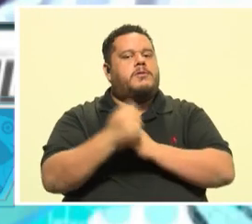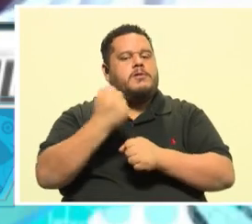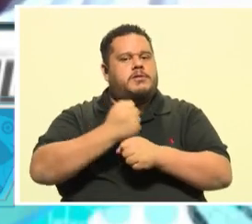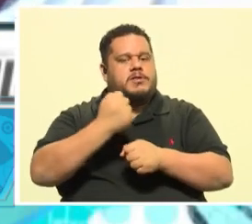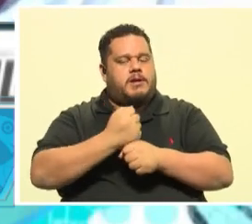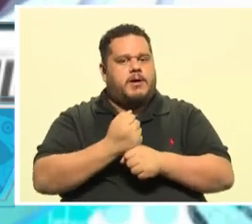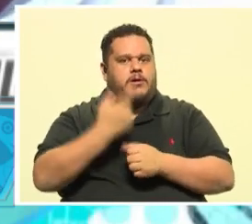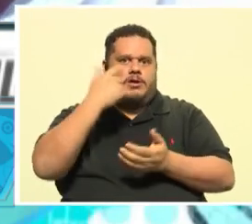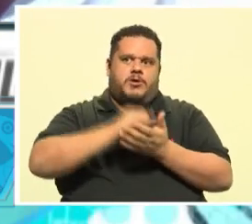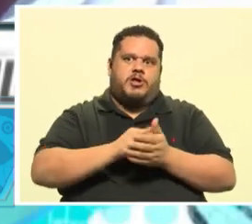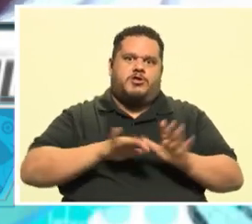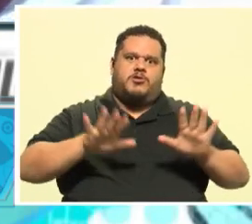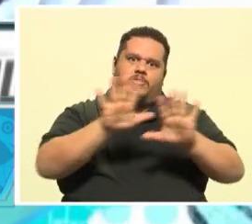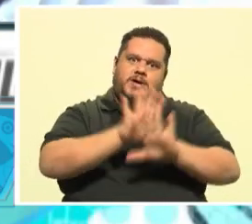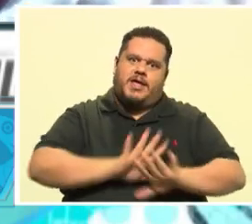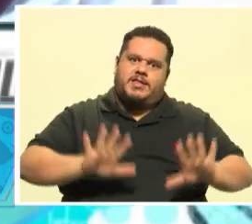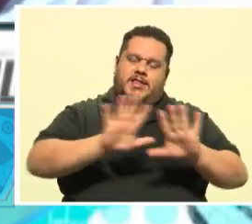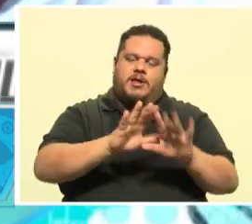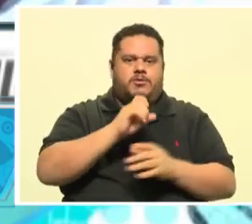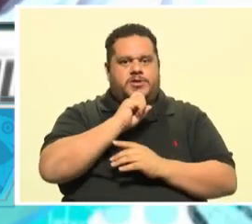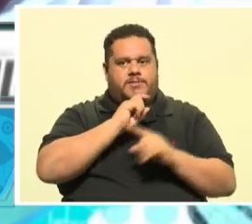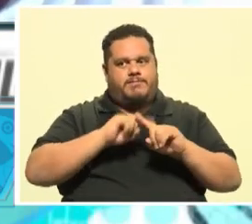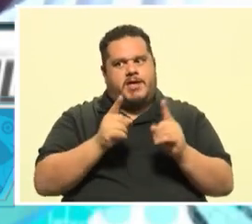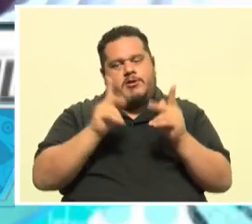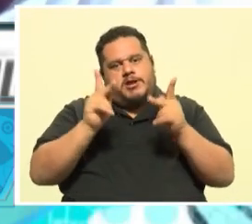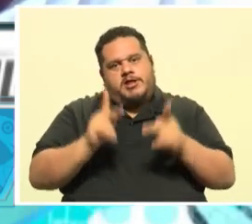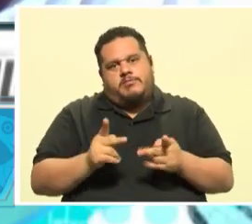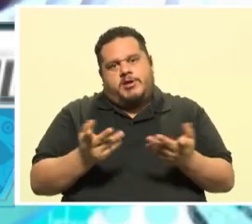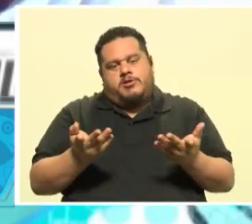nuestros países centroamericanos. Y claro, en esas condiciones,